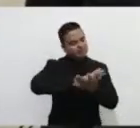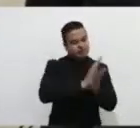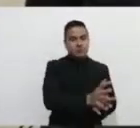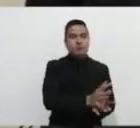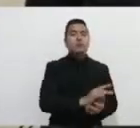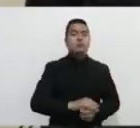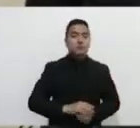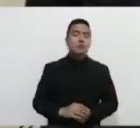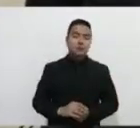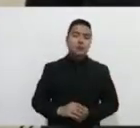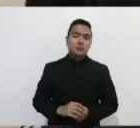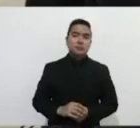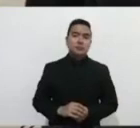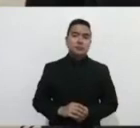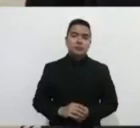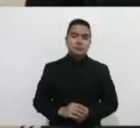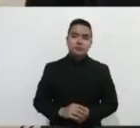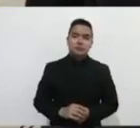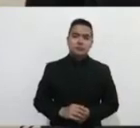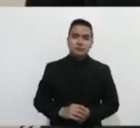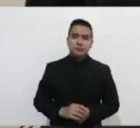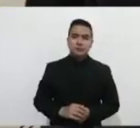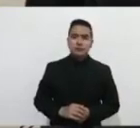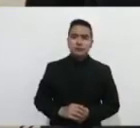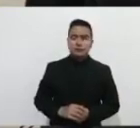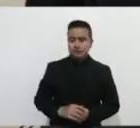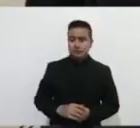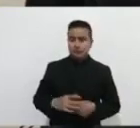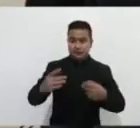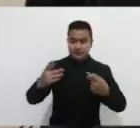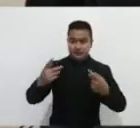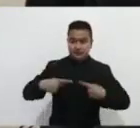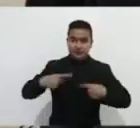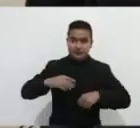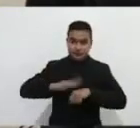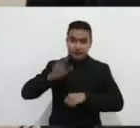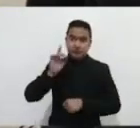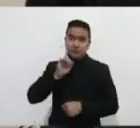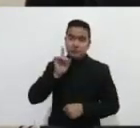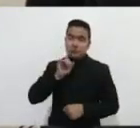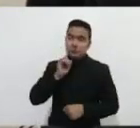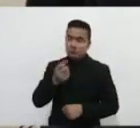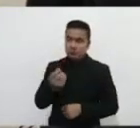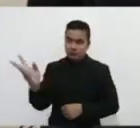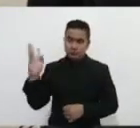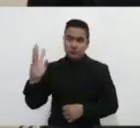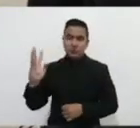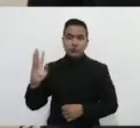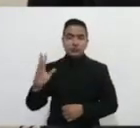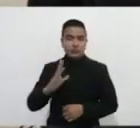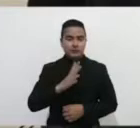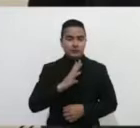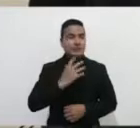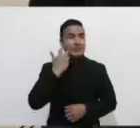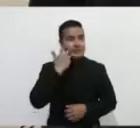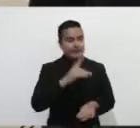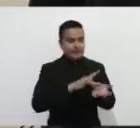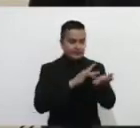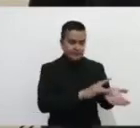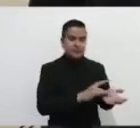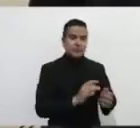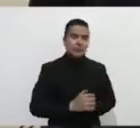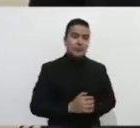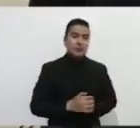estado definiendo. Y obviamente, pues, mientras más mujeres participan en una elección,